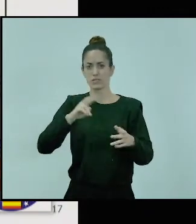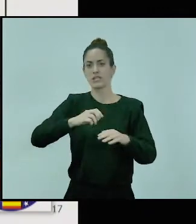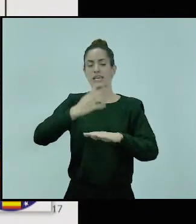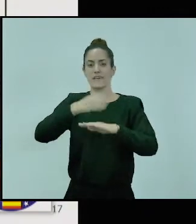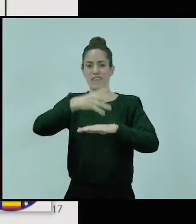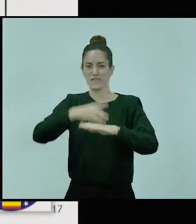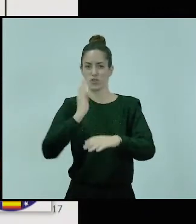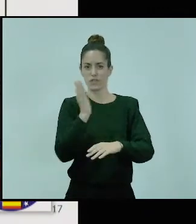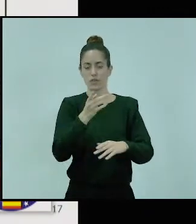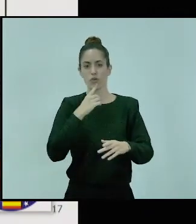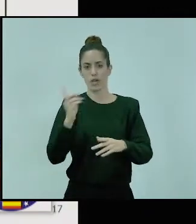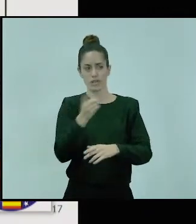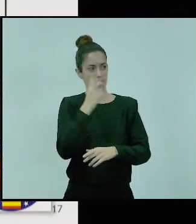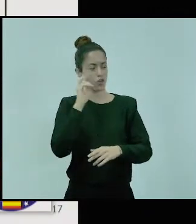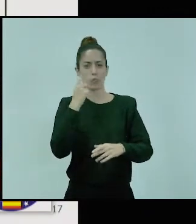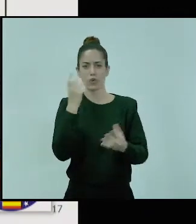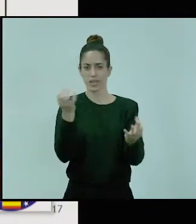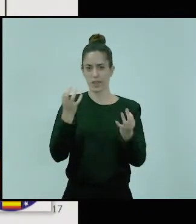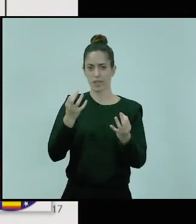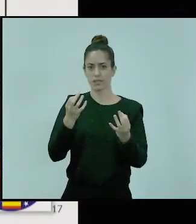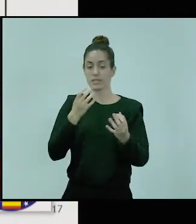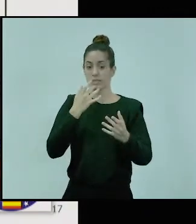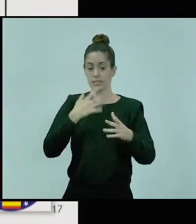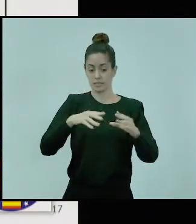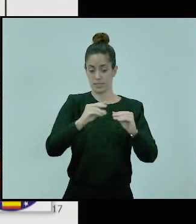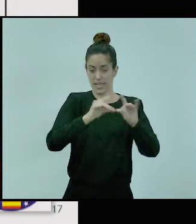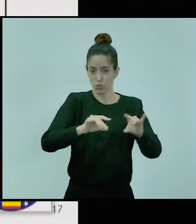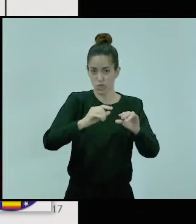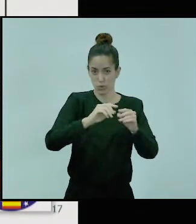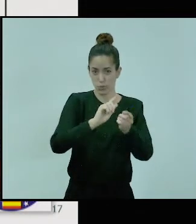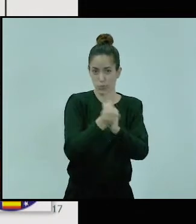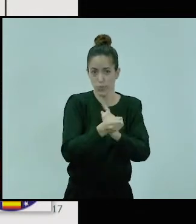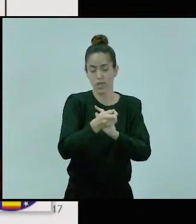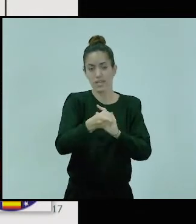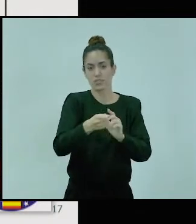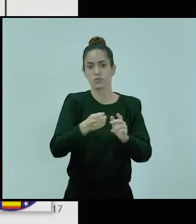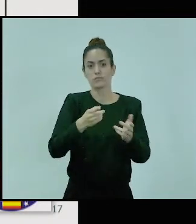edificios. Lo primero que vimos al deformar el sustrato es que se producían pliegues.